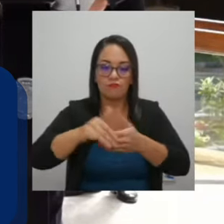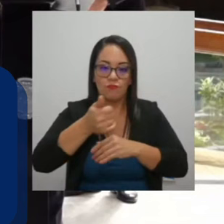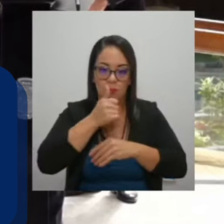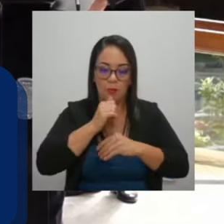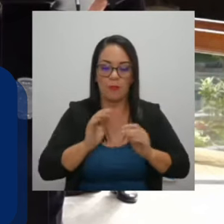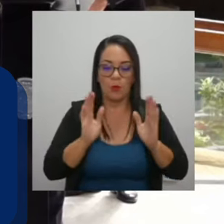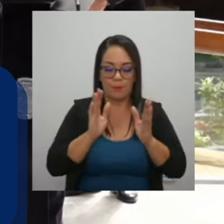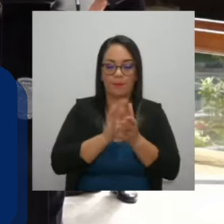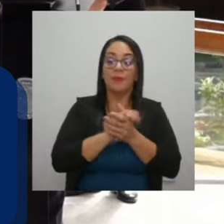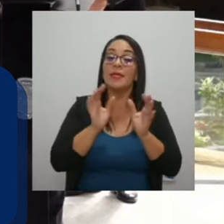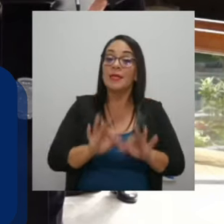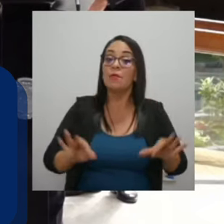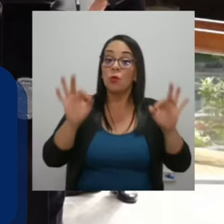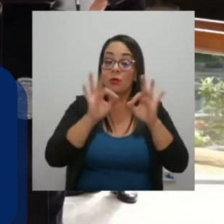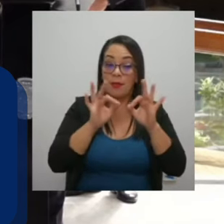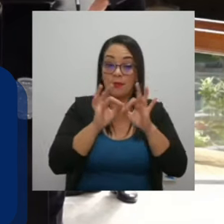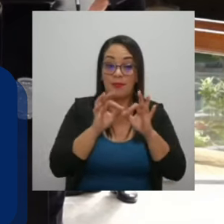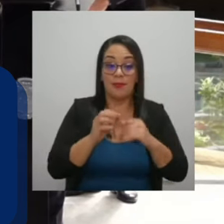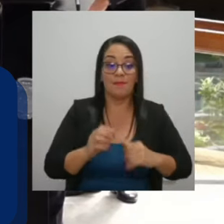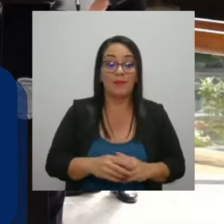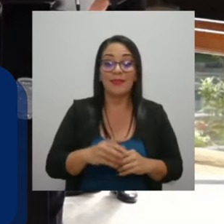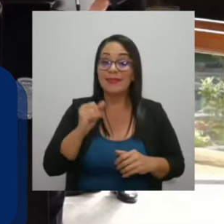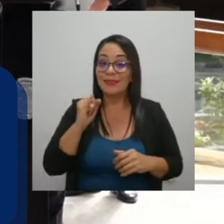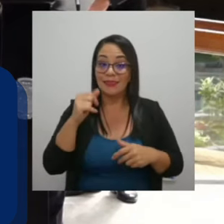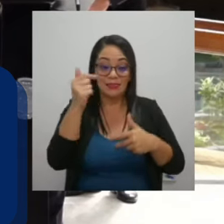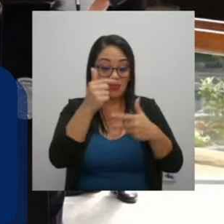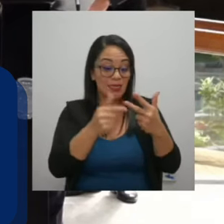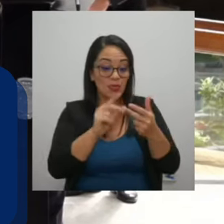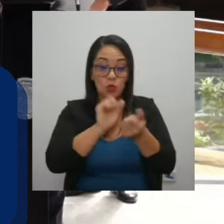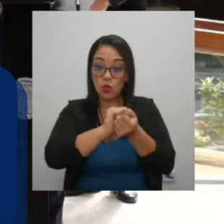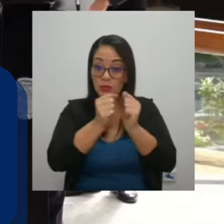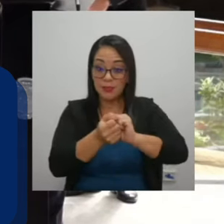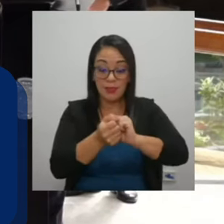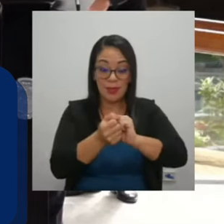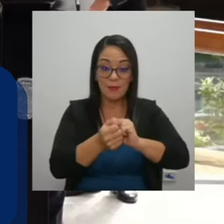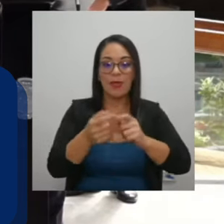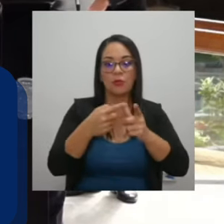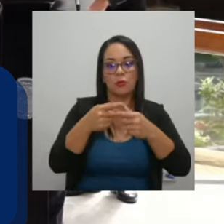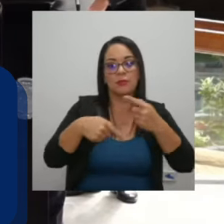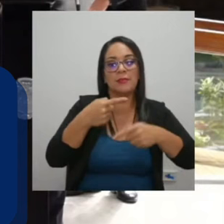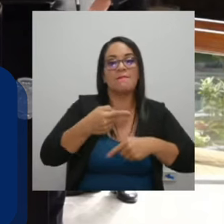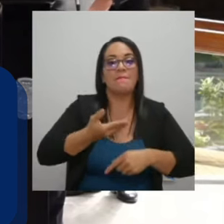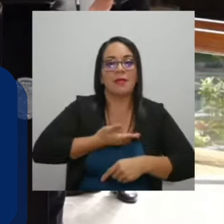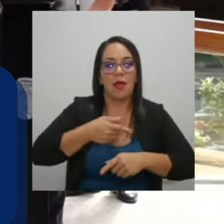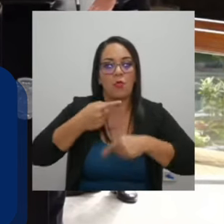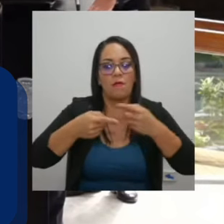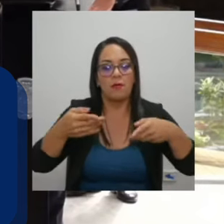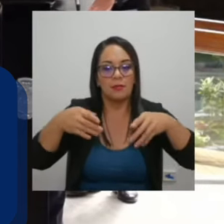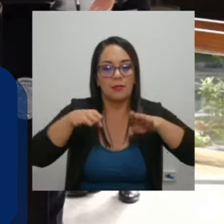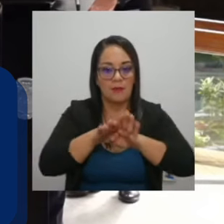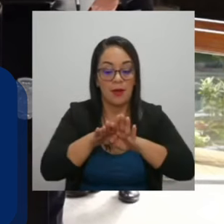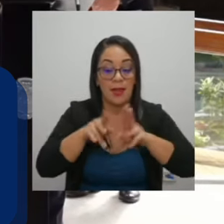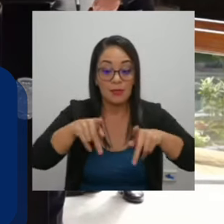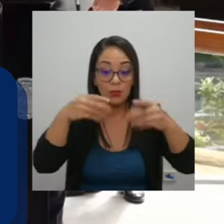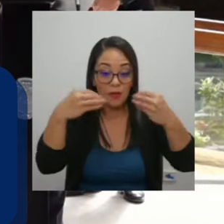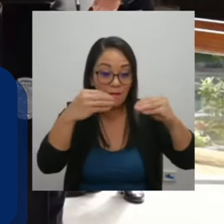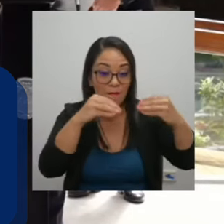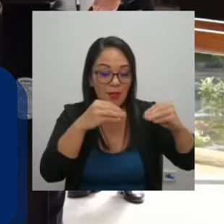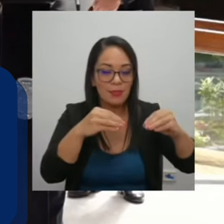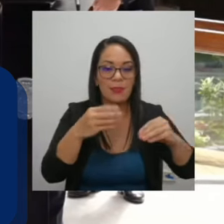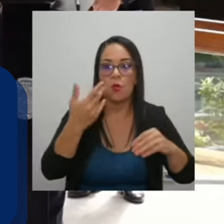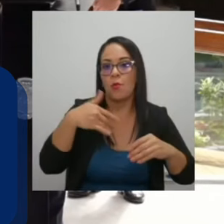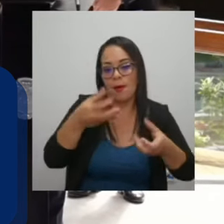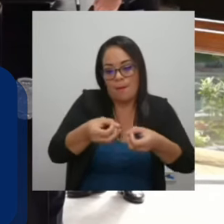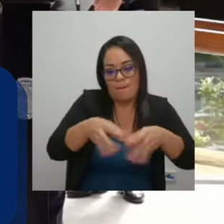La idea es que si no se hubiesen generado estas modificaciones, el mercado se cierra y los trameros se quedan sin trabajo y una